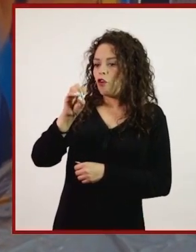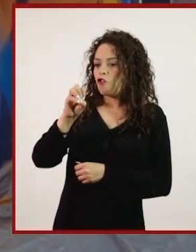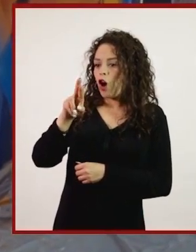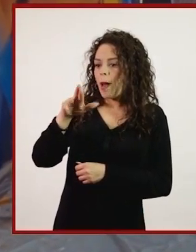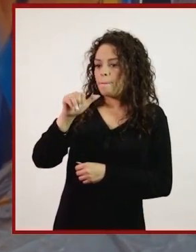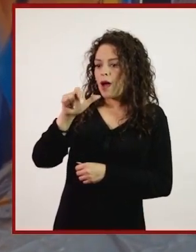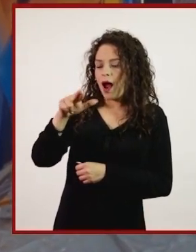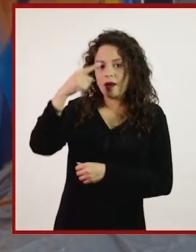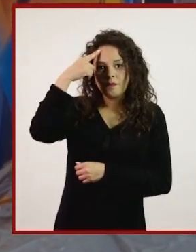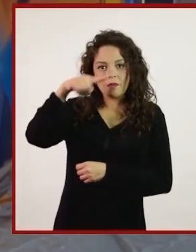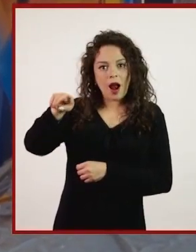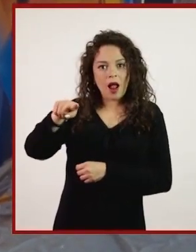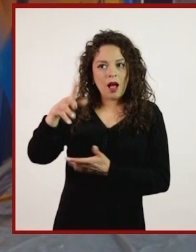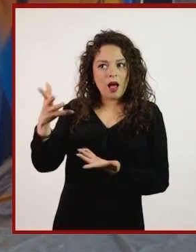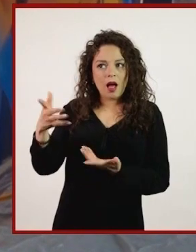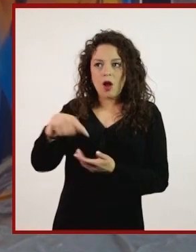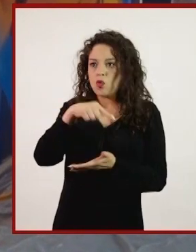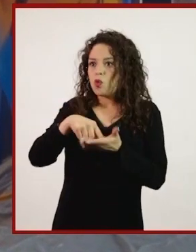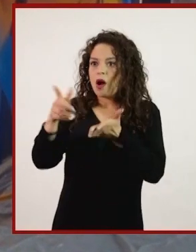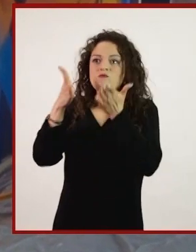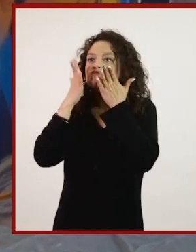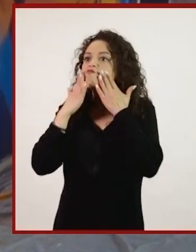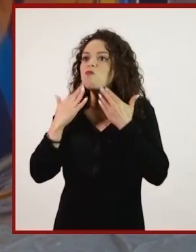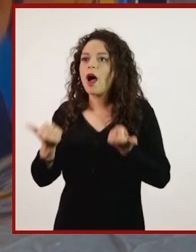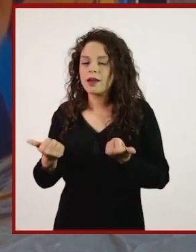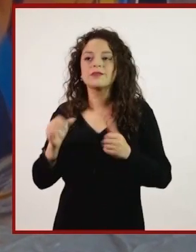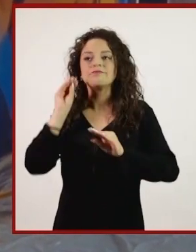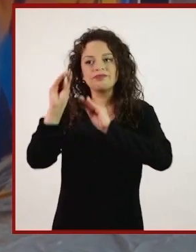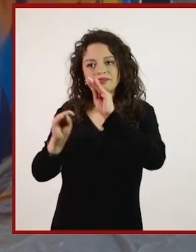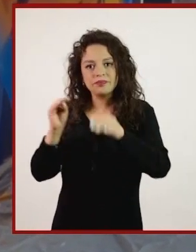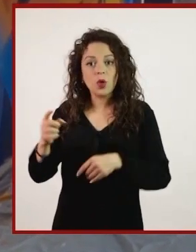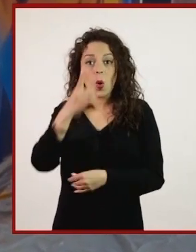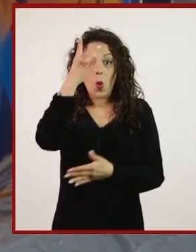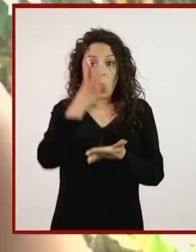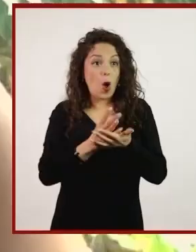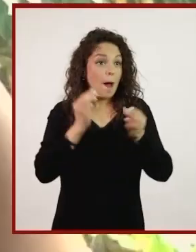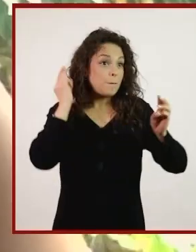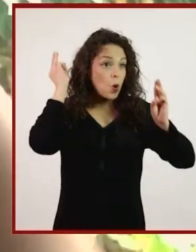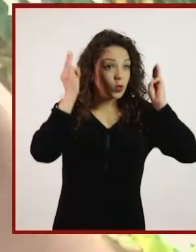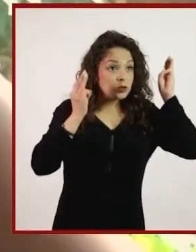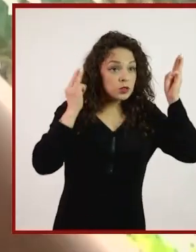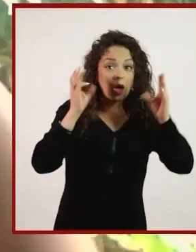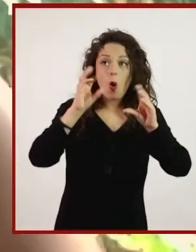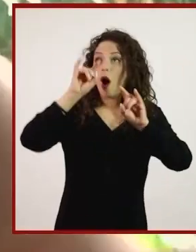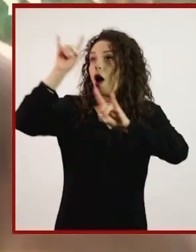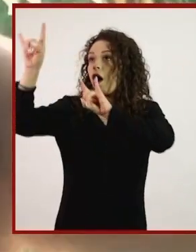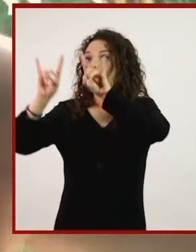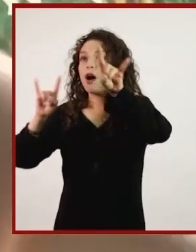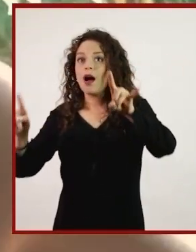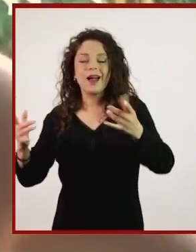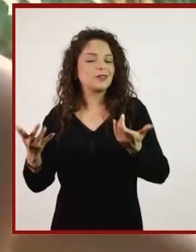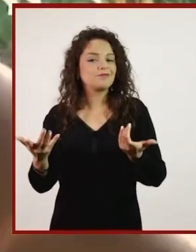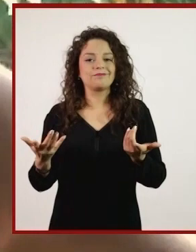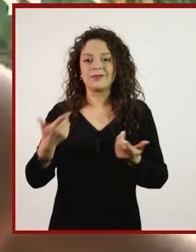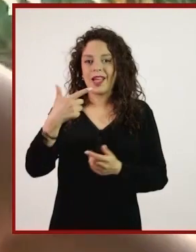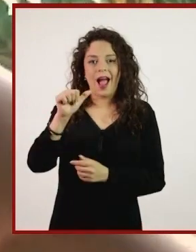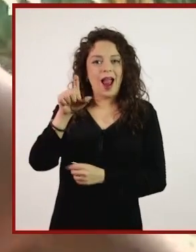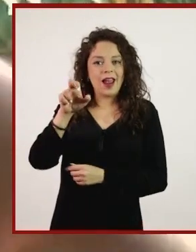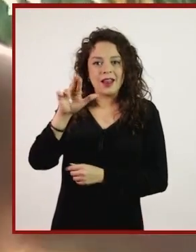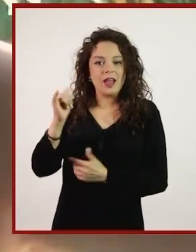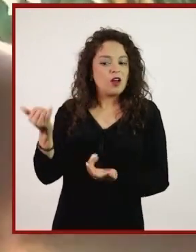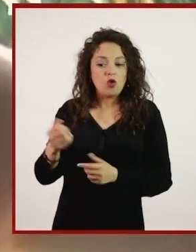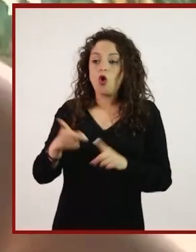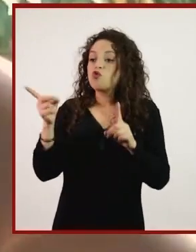¿no? Y abrir estos procesos en lugares donde no los hay, ¿no? Que deje no solamente estar en el museo o en